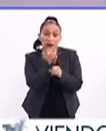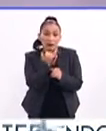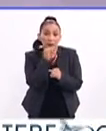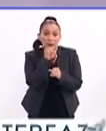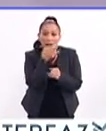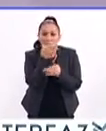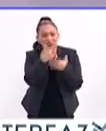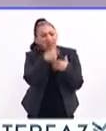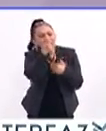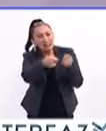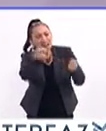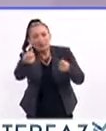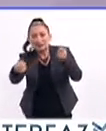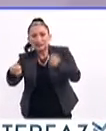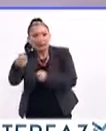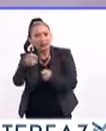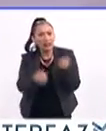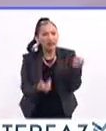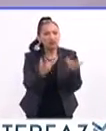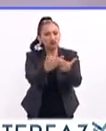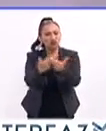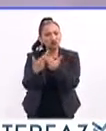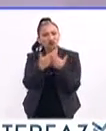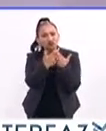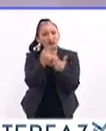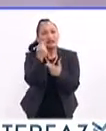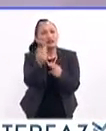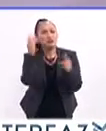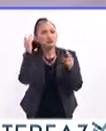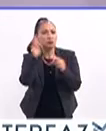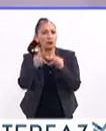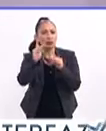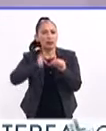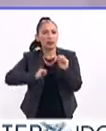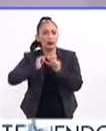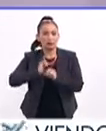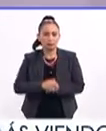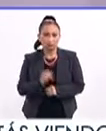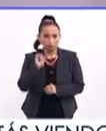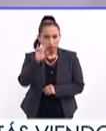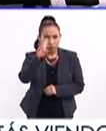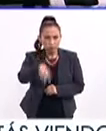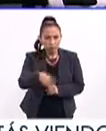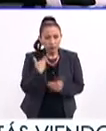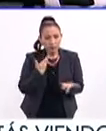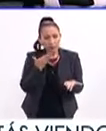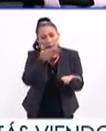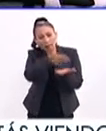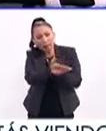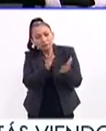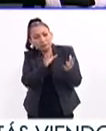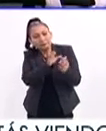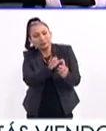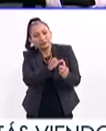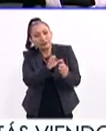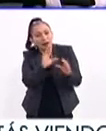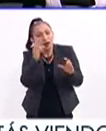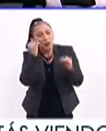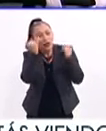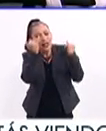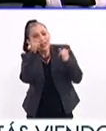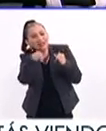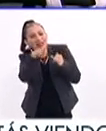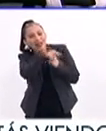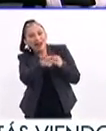dar a conocer lo que es todo el bagaje de lo que son los pueblos originarios? Efectivamente, el acercarte a la cosmovisión